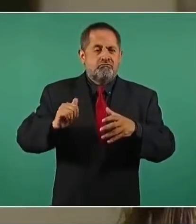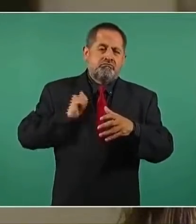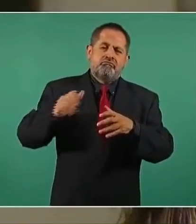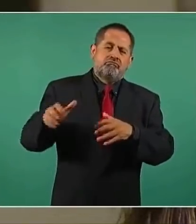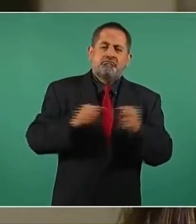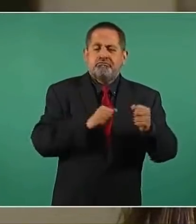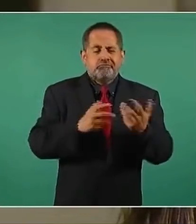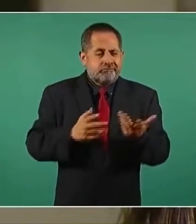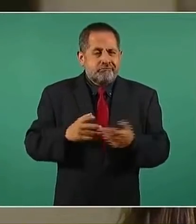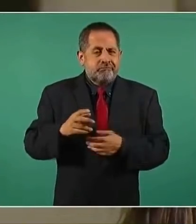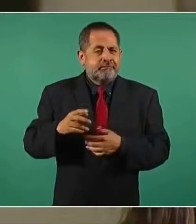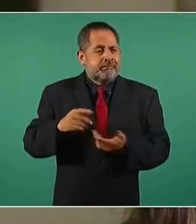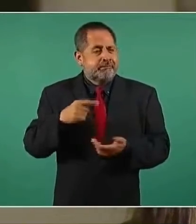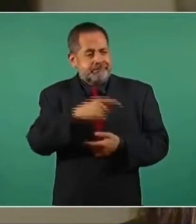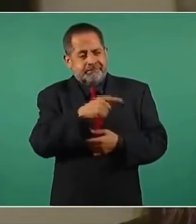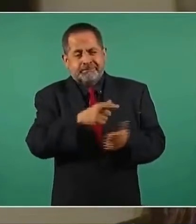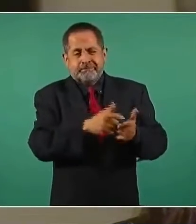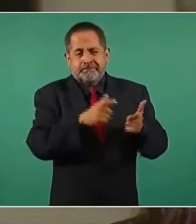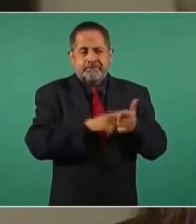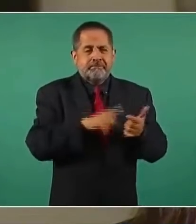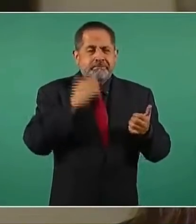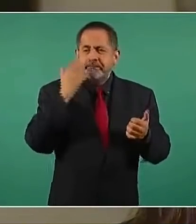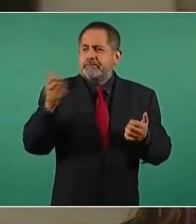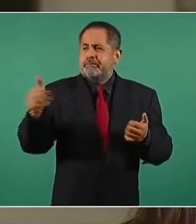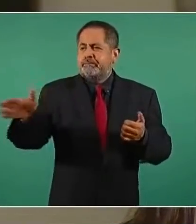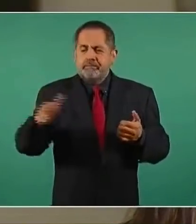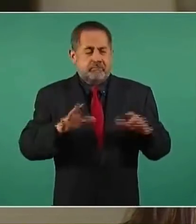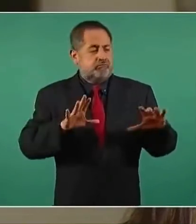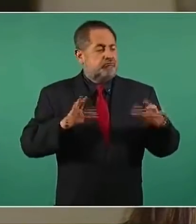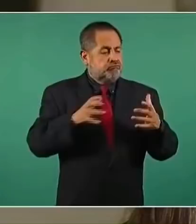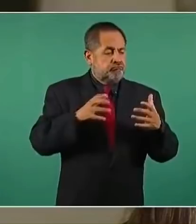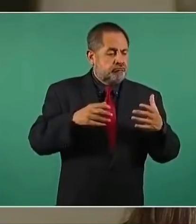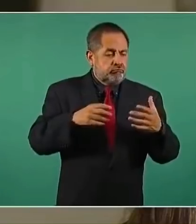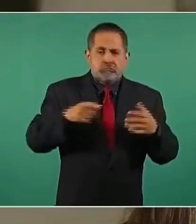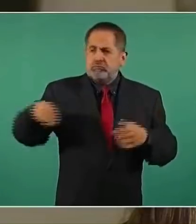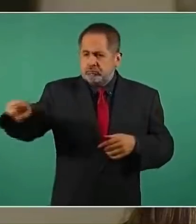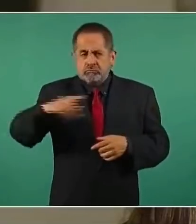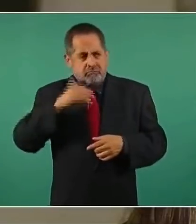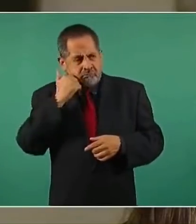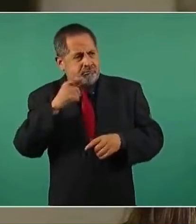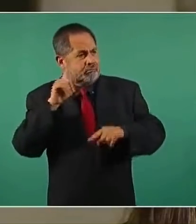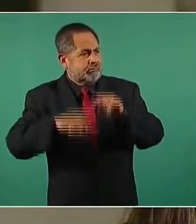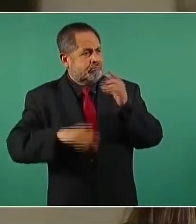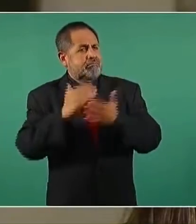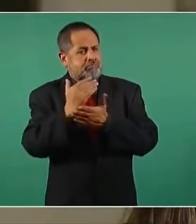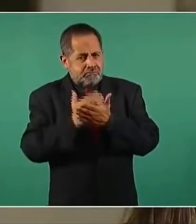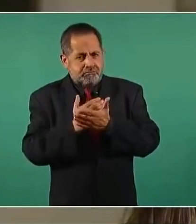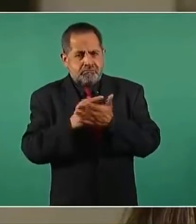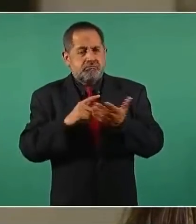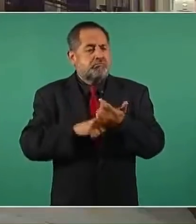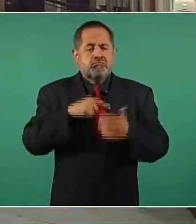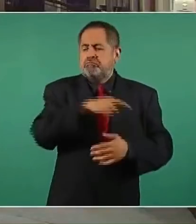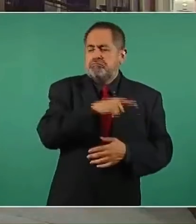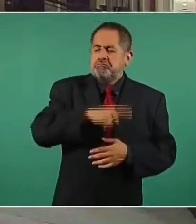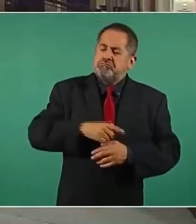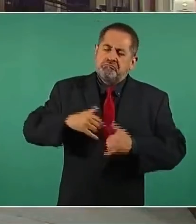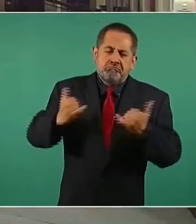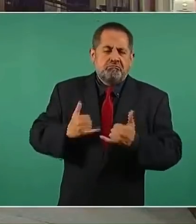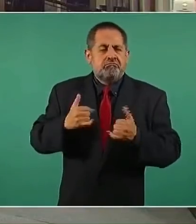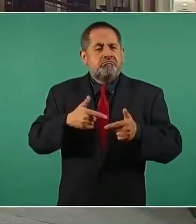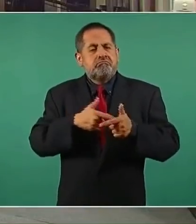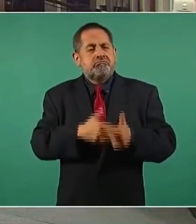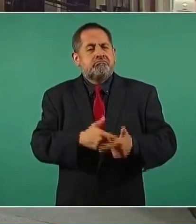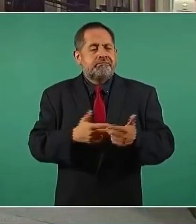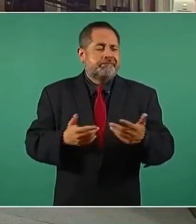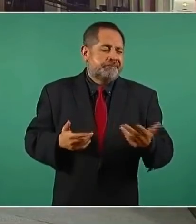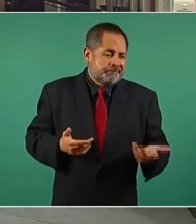a la ciudadanía que desde hace tiempo ha exigido la reducción o la desaparición de los diputados plurinominales. Por esto es